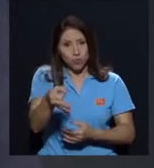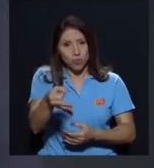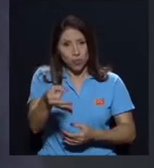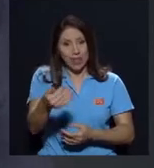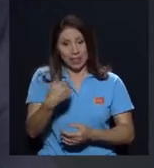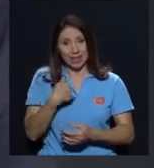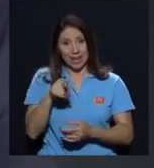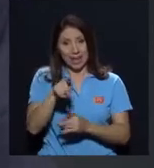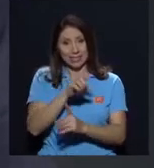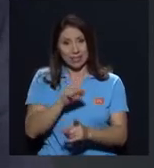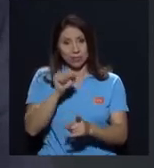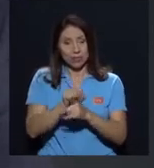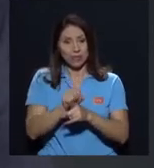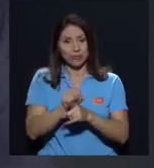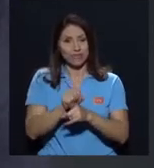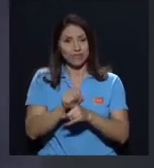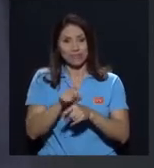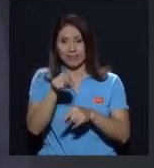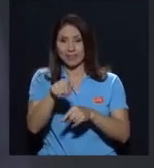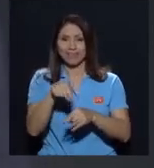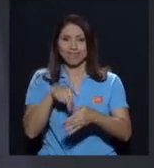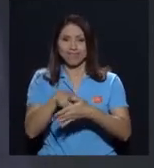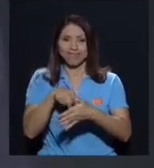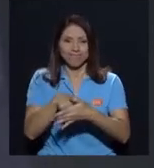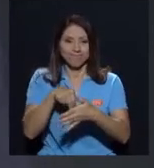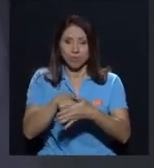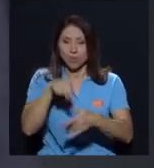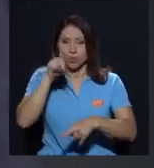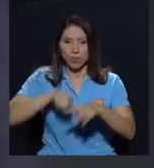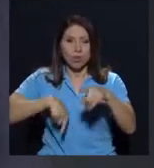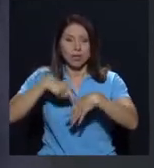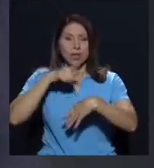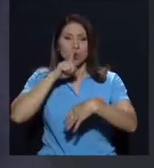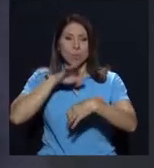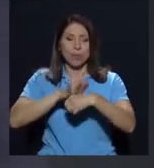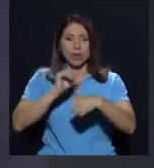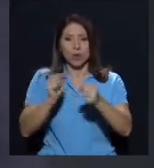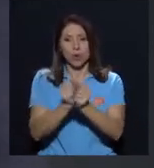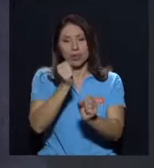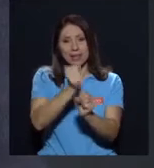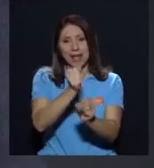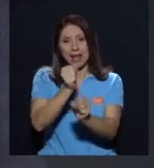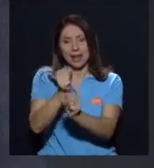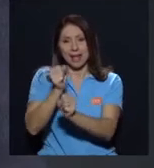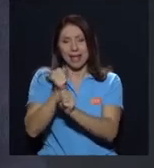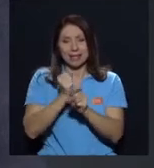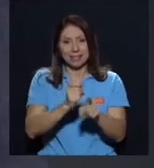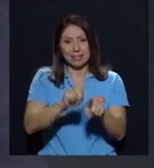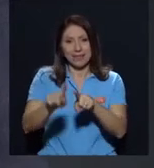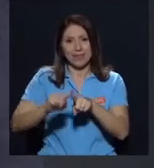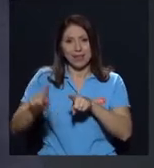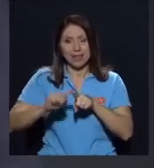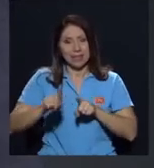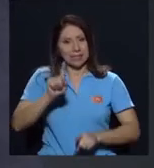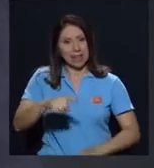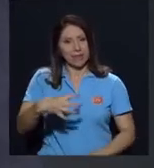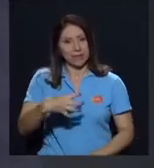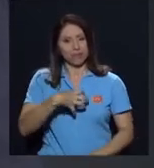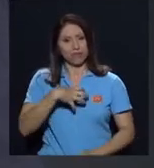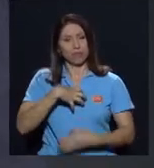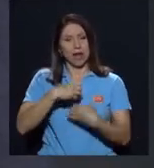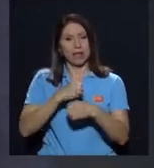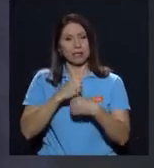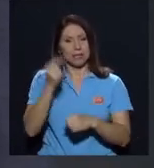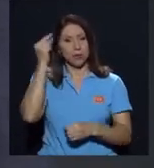cumplir con una serie de tareas que son propias del gobierno ya se trate de